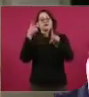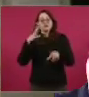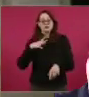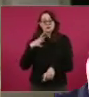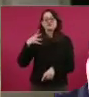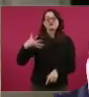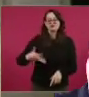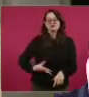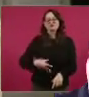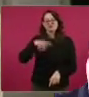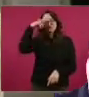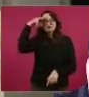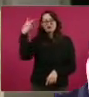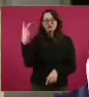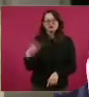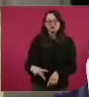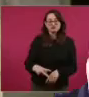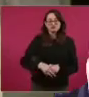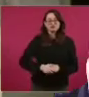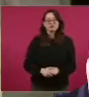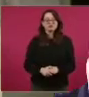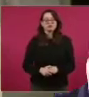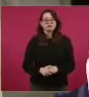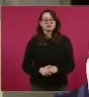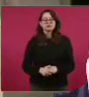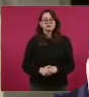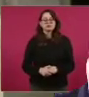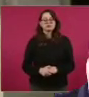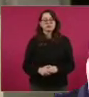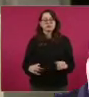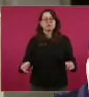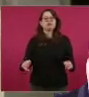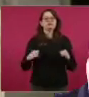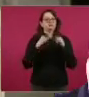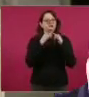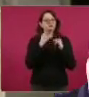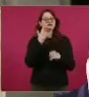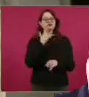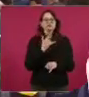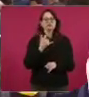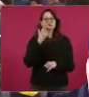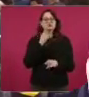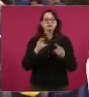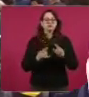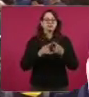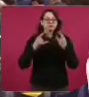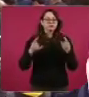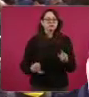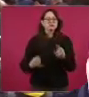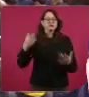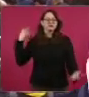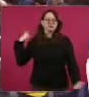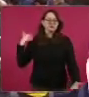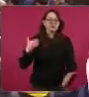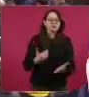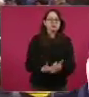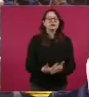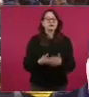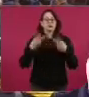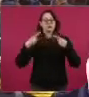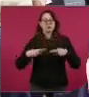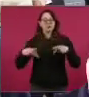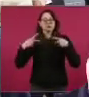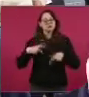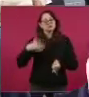ser mexicanos. Instituciones que han forjado mucha historia y muchos personajes que han marcado parte de